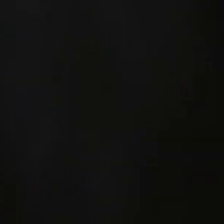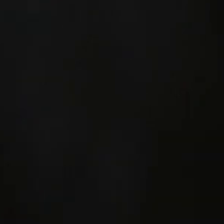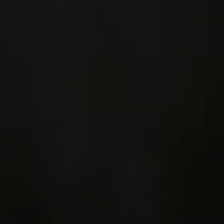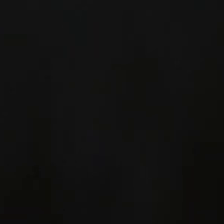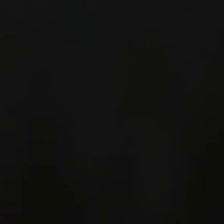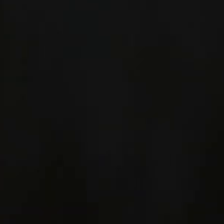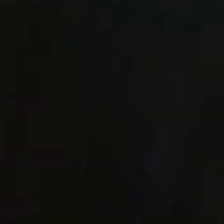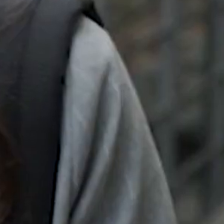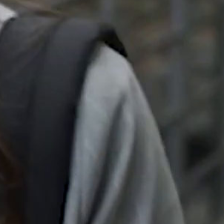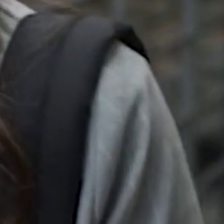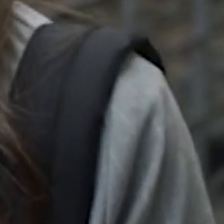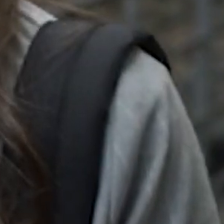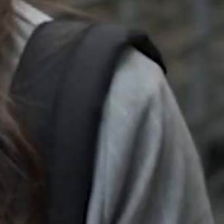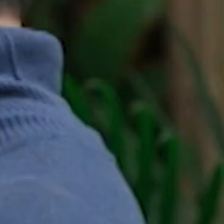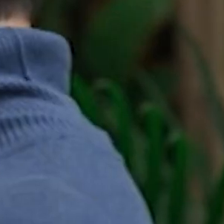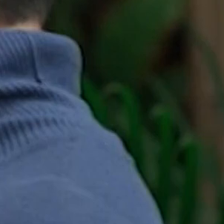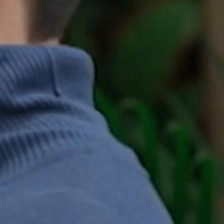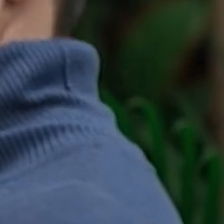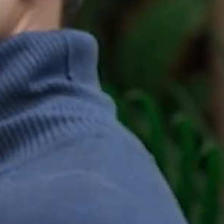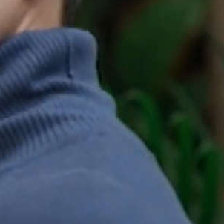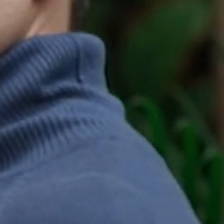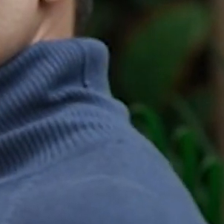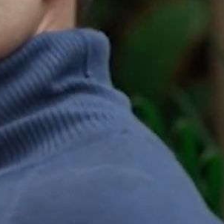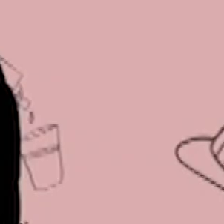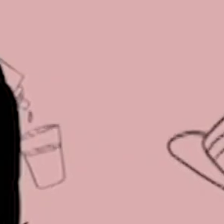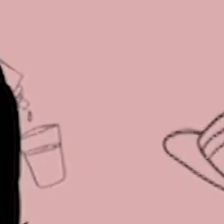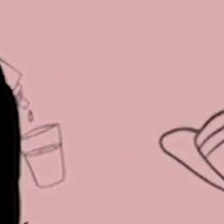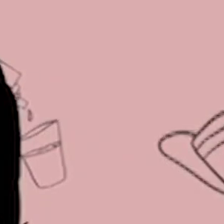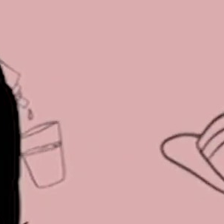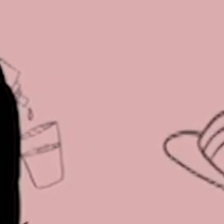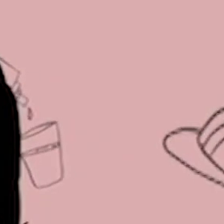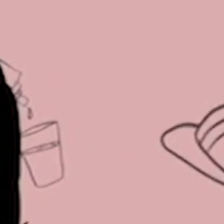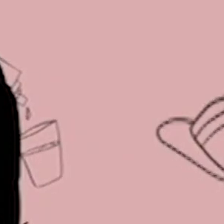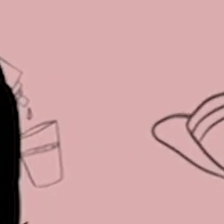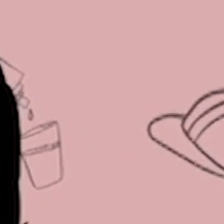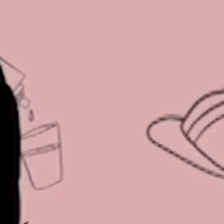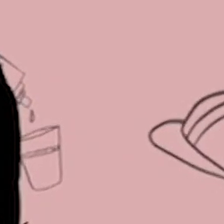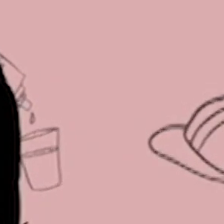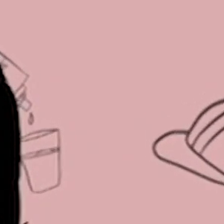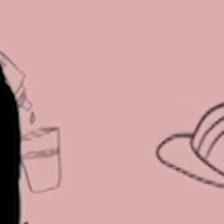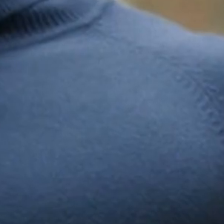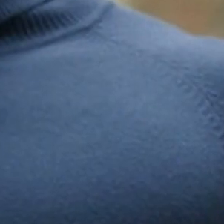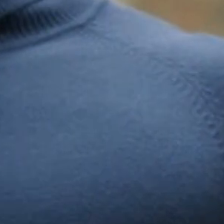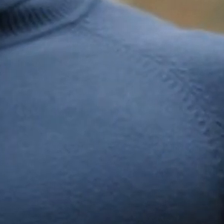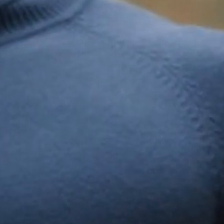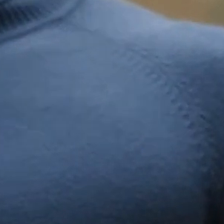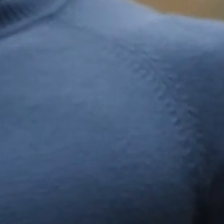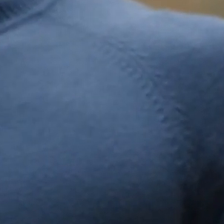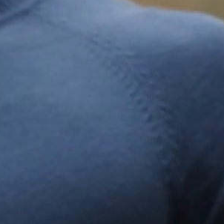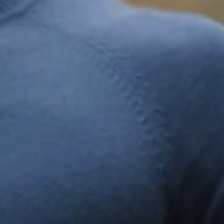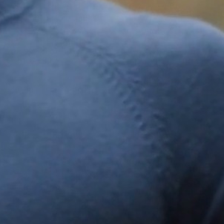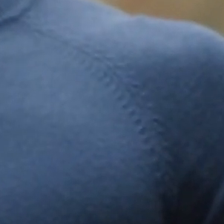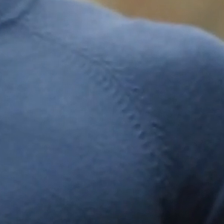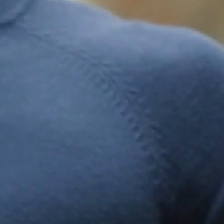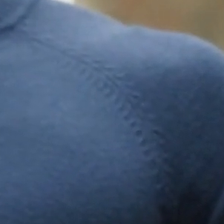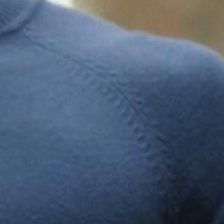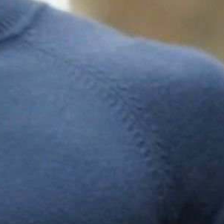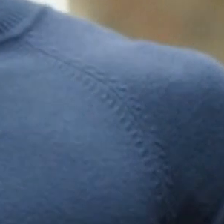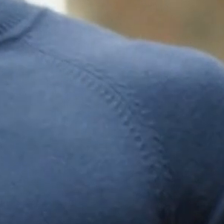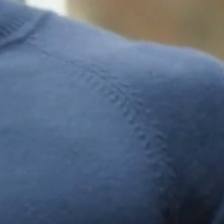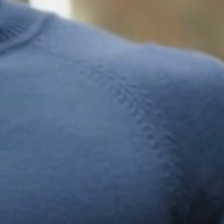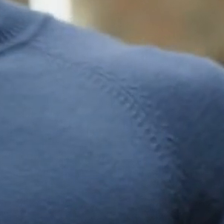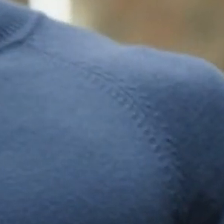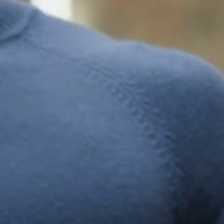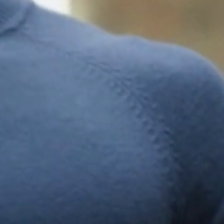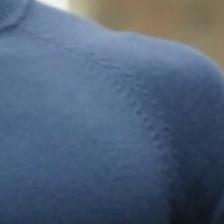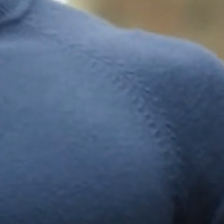de una respetada firma de arquitectos. Las pasantes. Las pasantes. La voy a ubicar en algo que tiene que ver mucho más con lo que usted estudió. ¿Qué fue